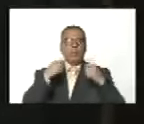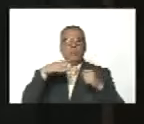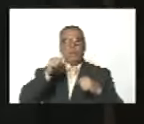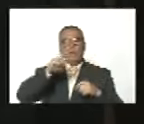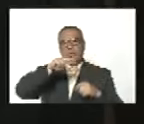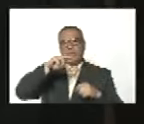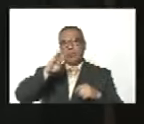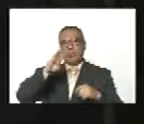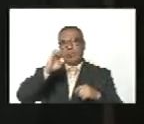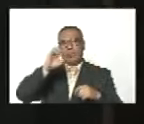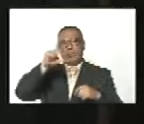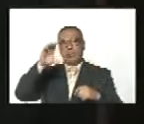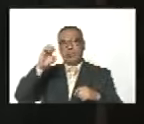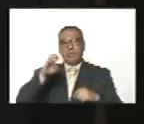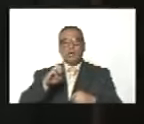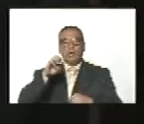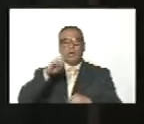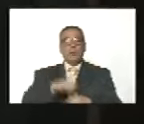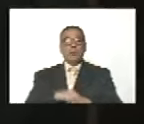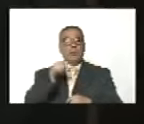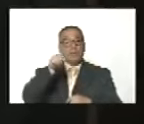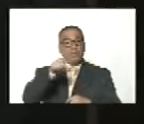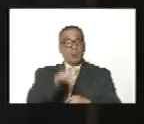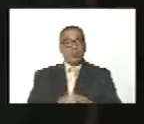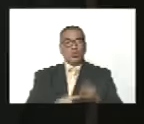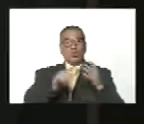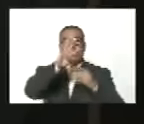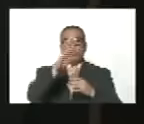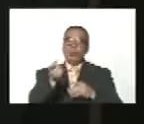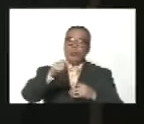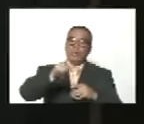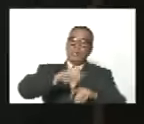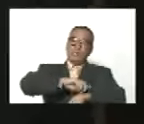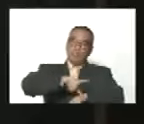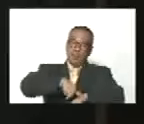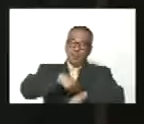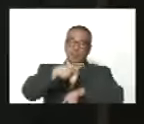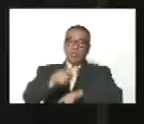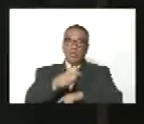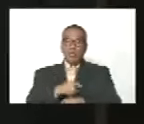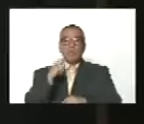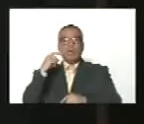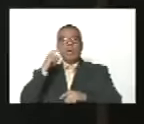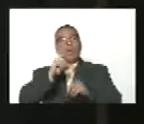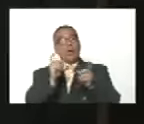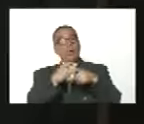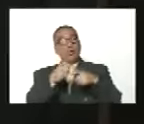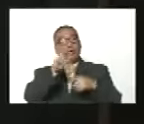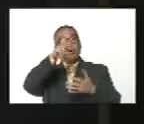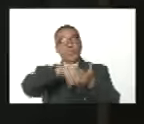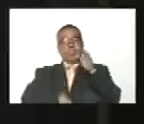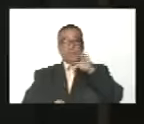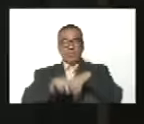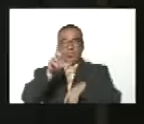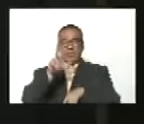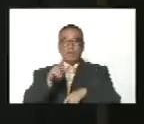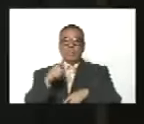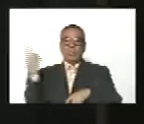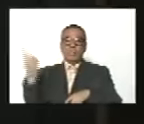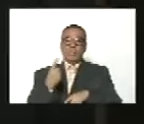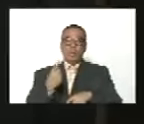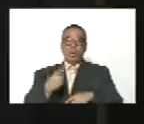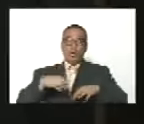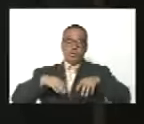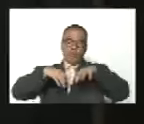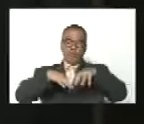admirable. Con ella, cuatro meses después, en agosto de 1813, entraría un